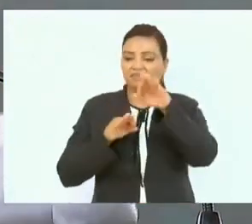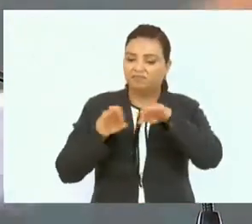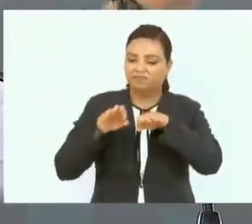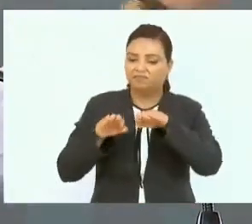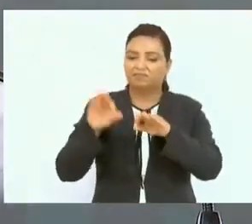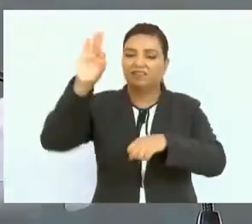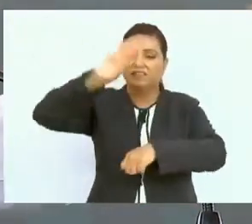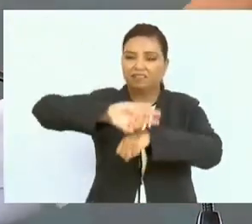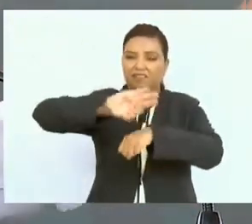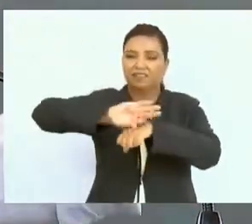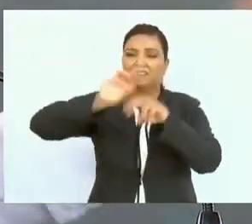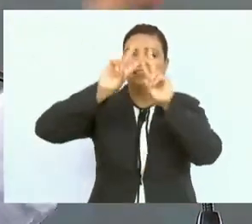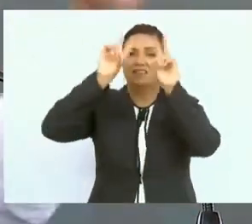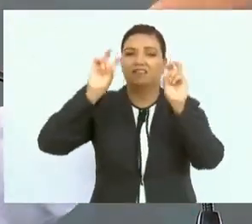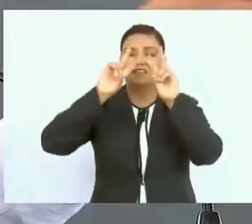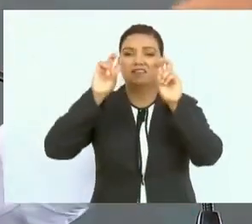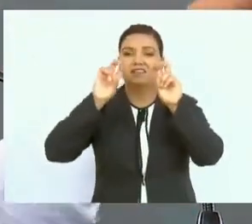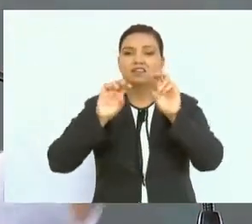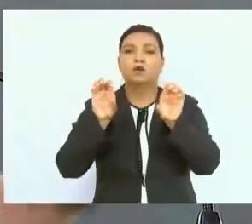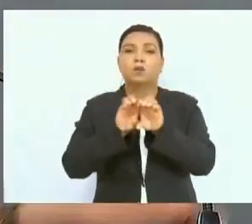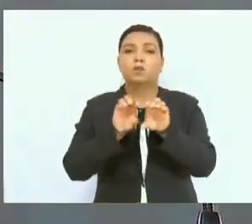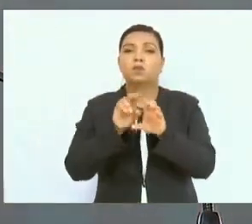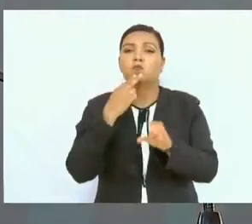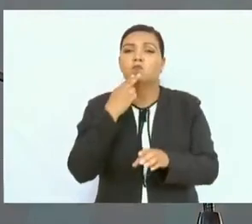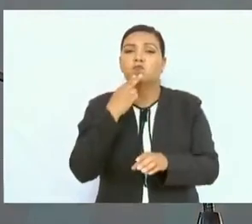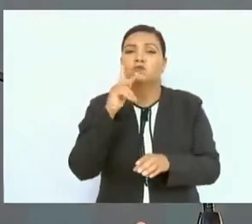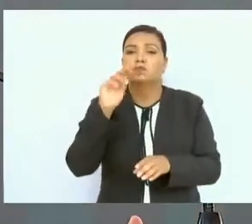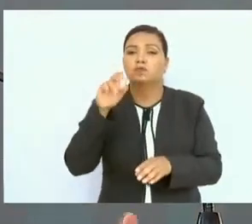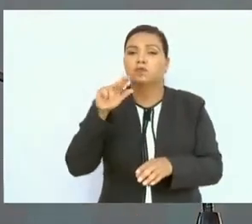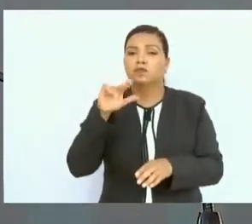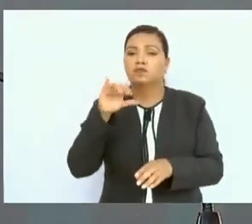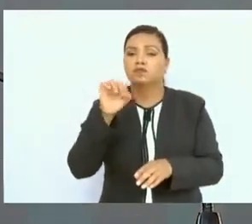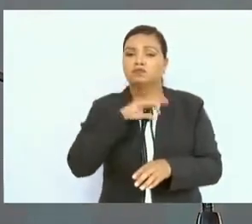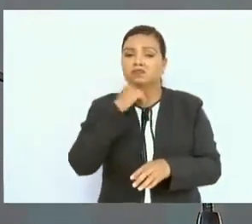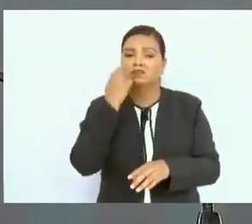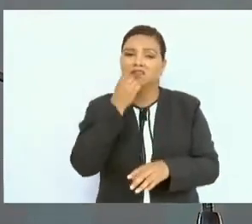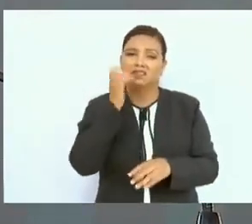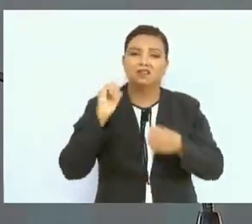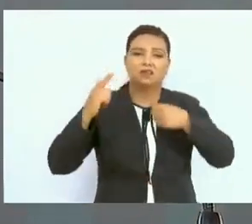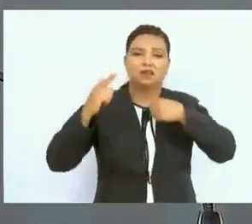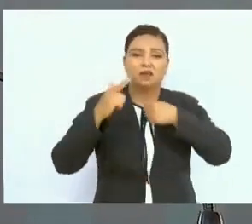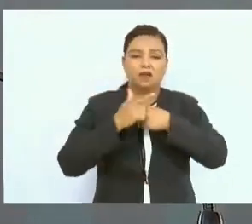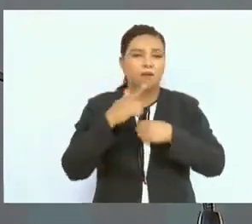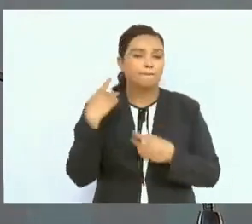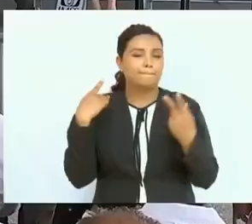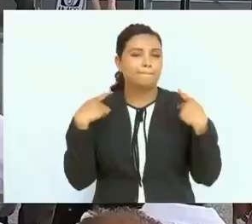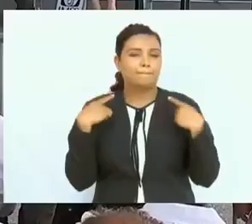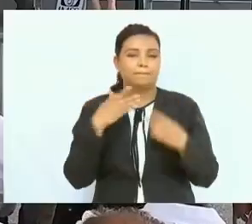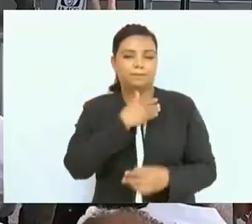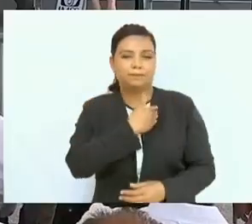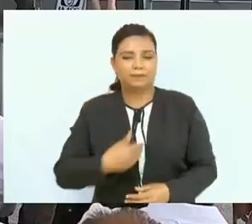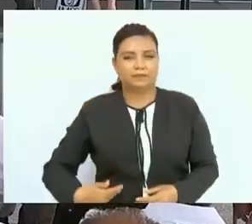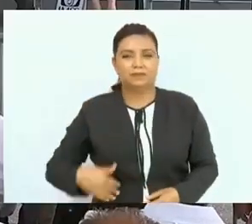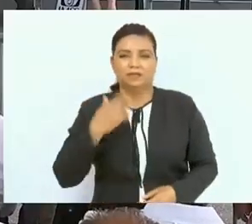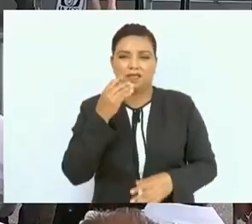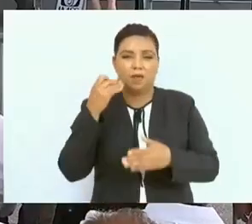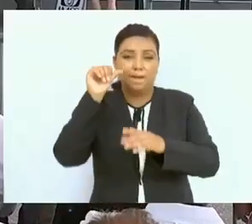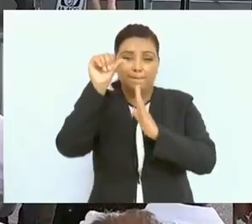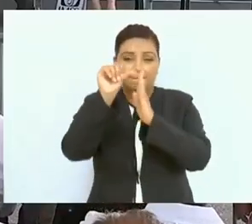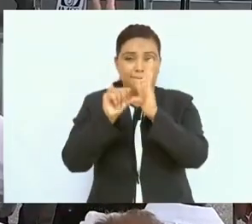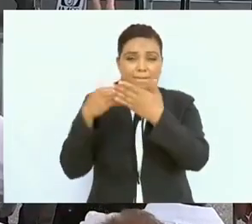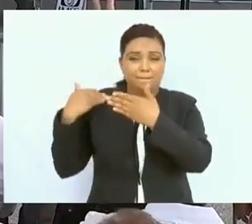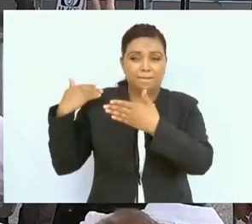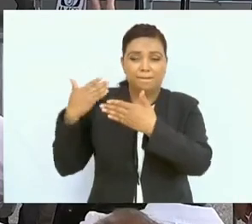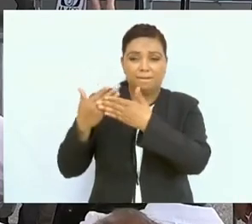en farmacia en los temas del cálculo de consumos promedios. Y decirle algo, señor presidente, hasta hace unos meses